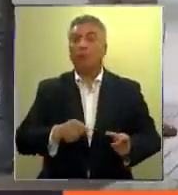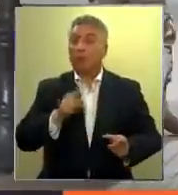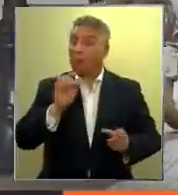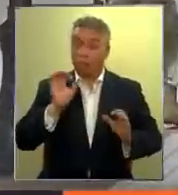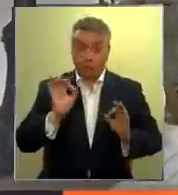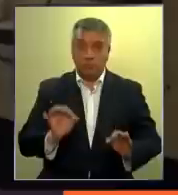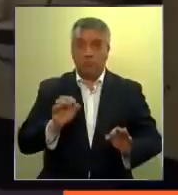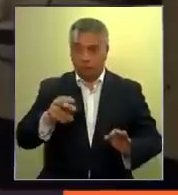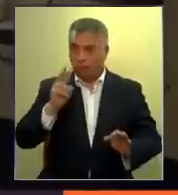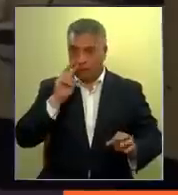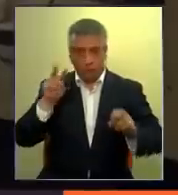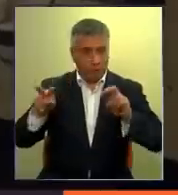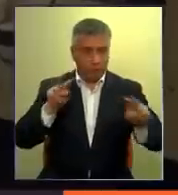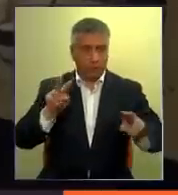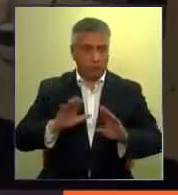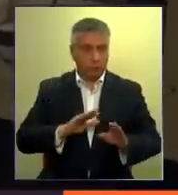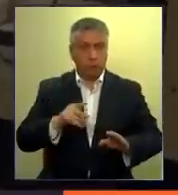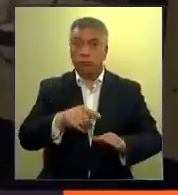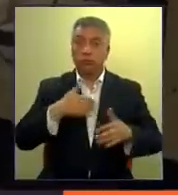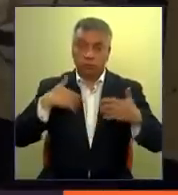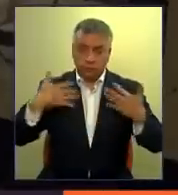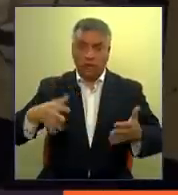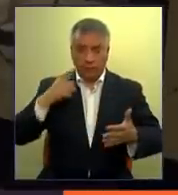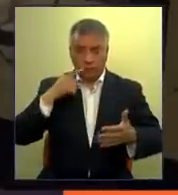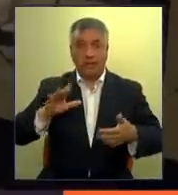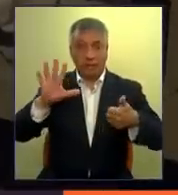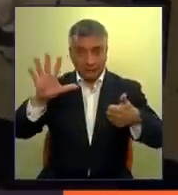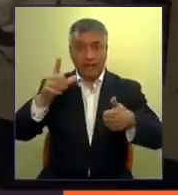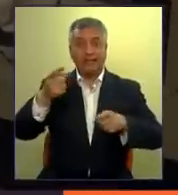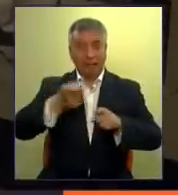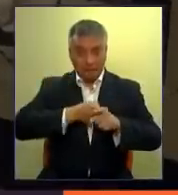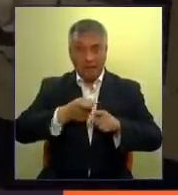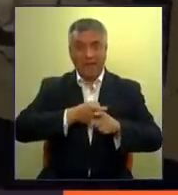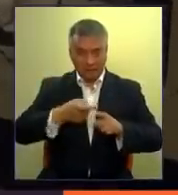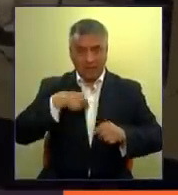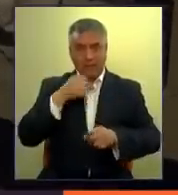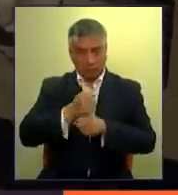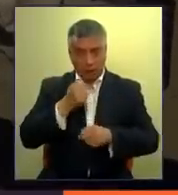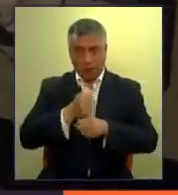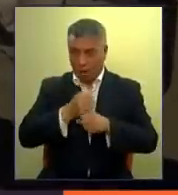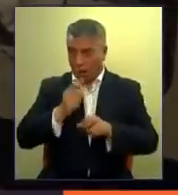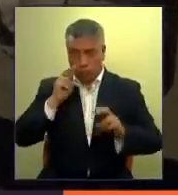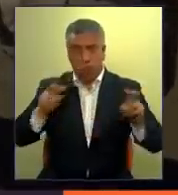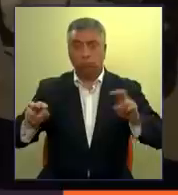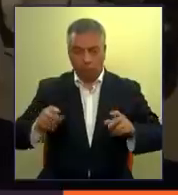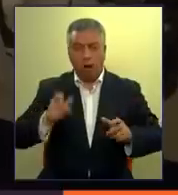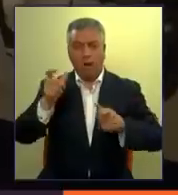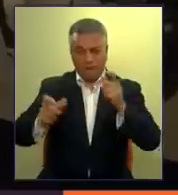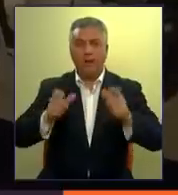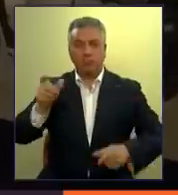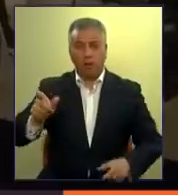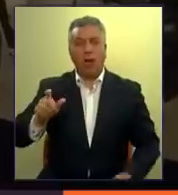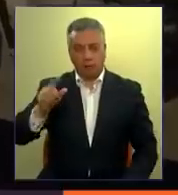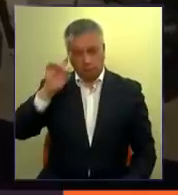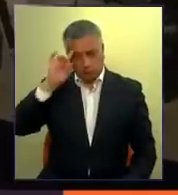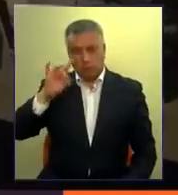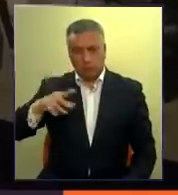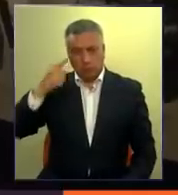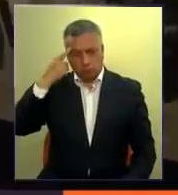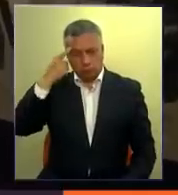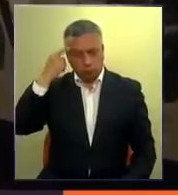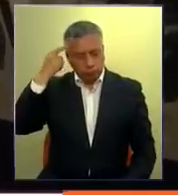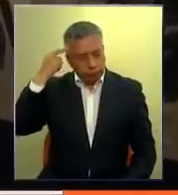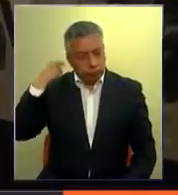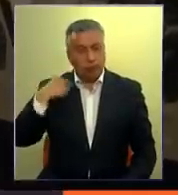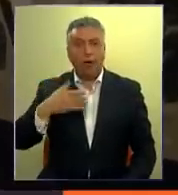ha tocado ver. Bueno, hemos vivenciado después de 6 meses que hemos estado en terreno que la gente ha tomado conciencia de que este virus